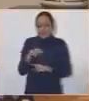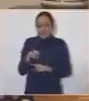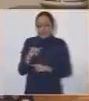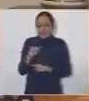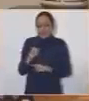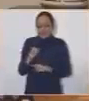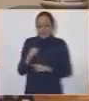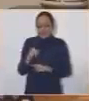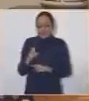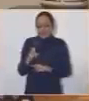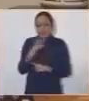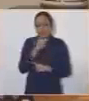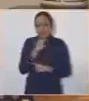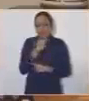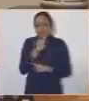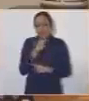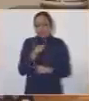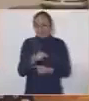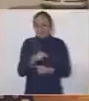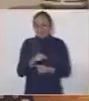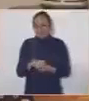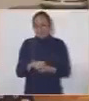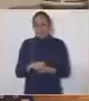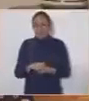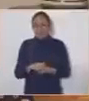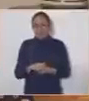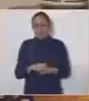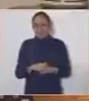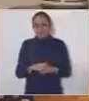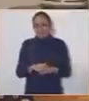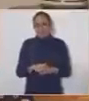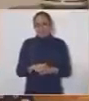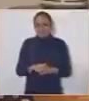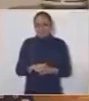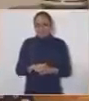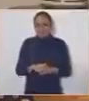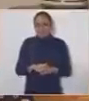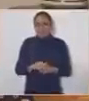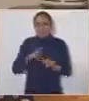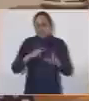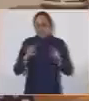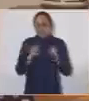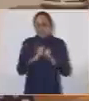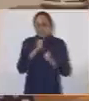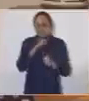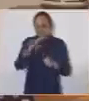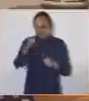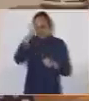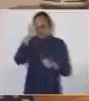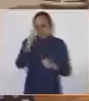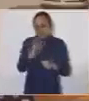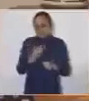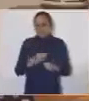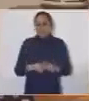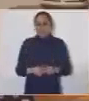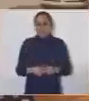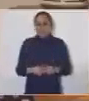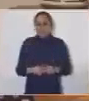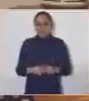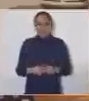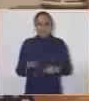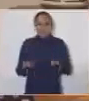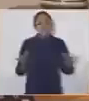Bañuelos, ¿sí? Esa relación que de por sí ahí se menciona. Y Parques y Convenciones,